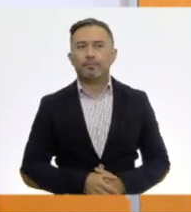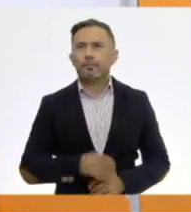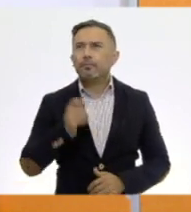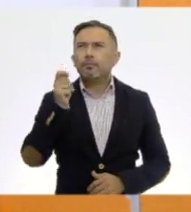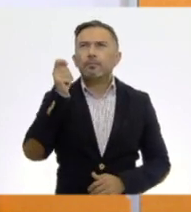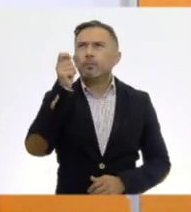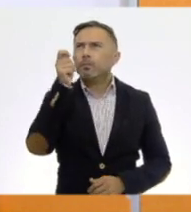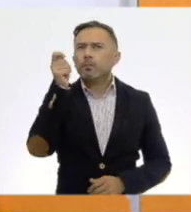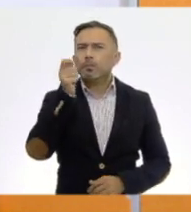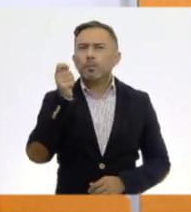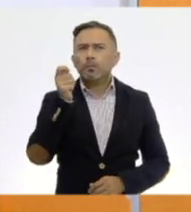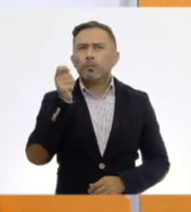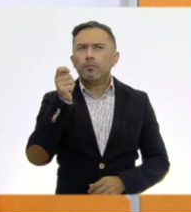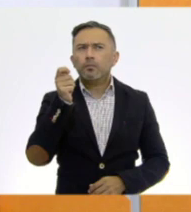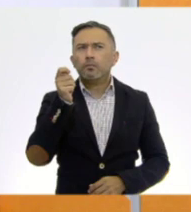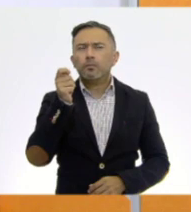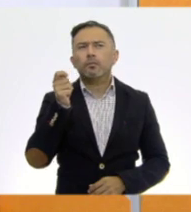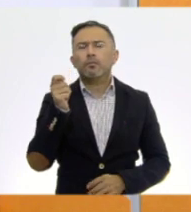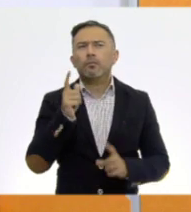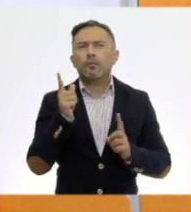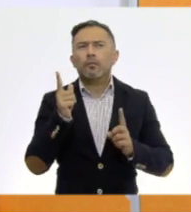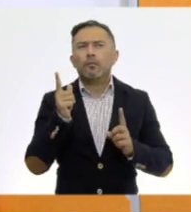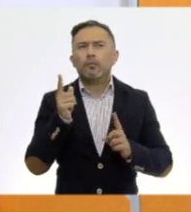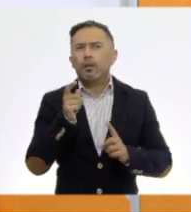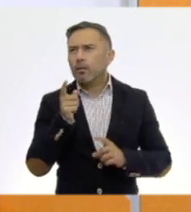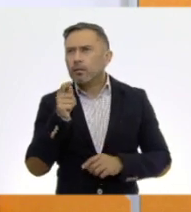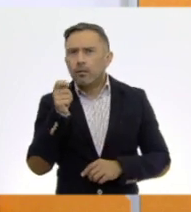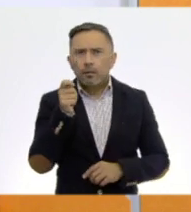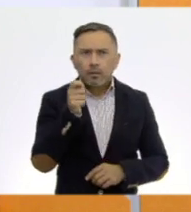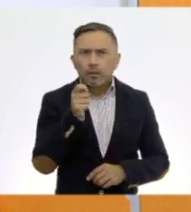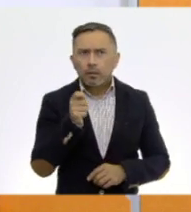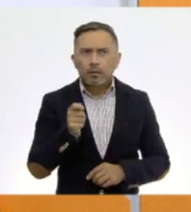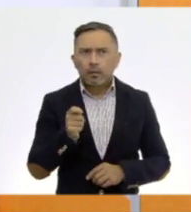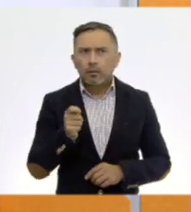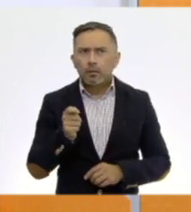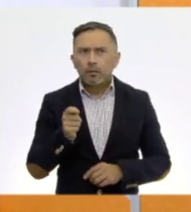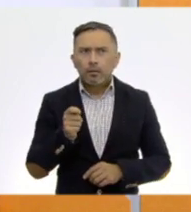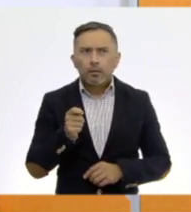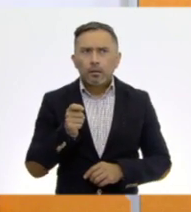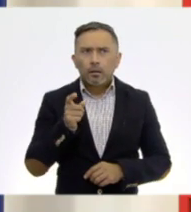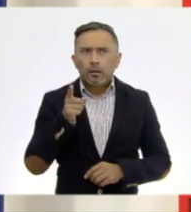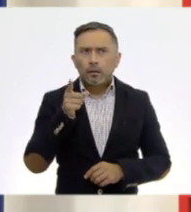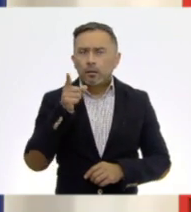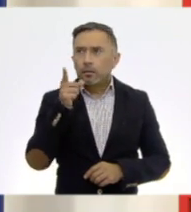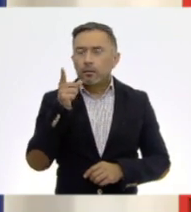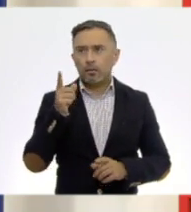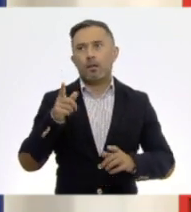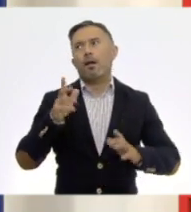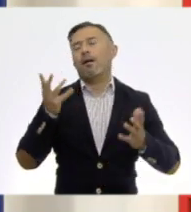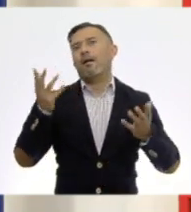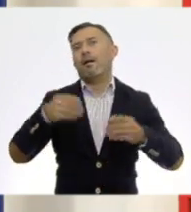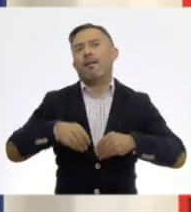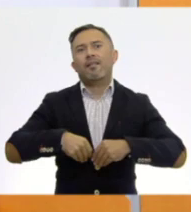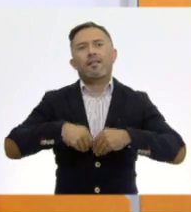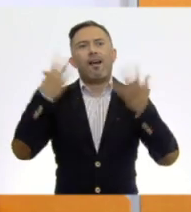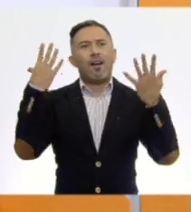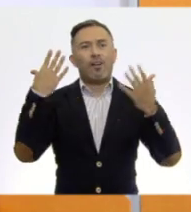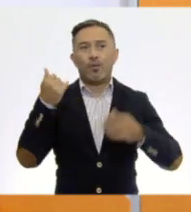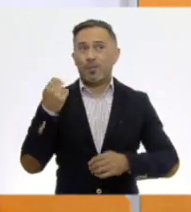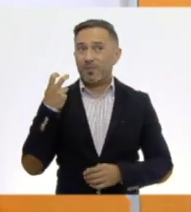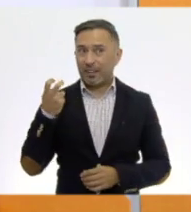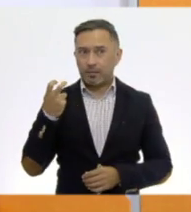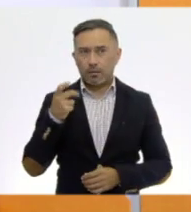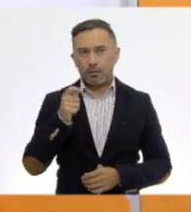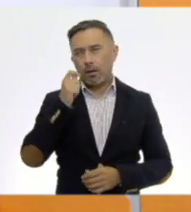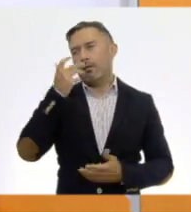lado más largo con longitud arista, más largo. La longitud. Una arista, esta es más... ¡Claro! ¡Es esta! Y la